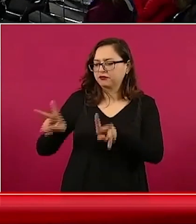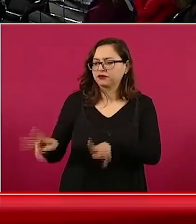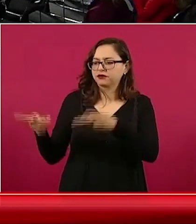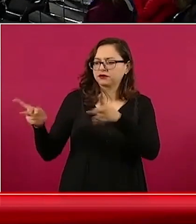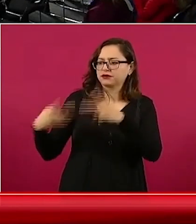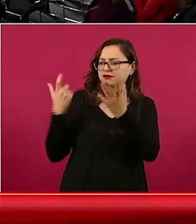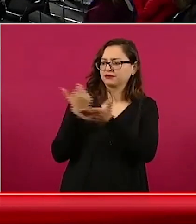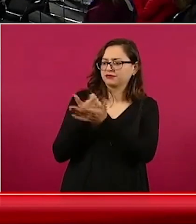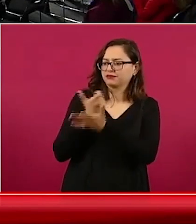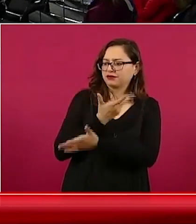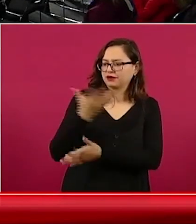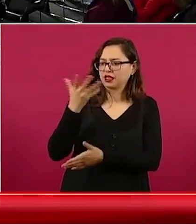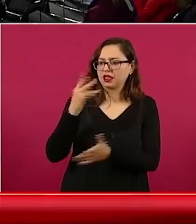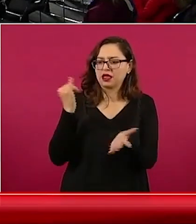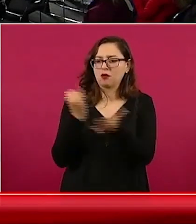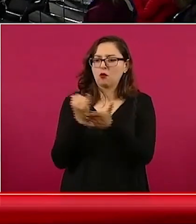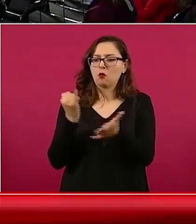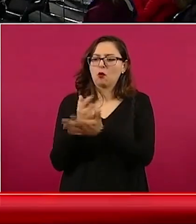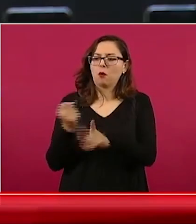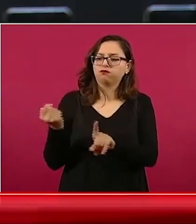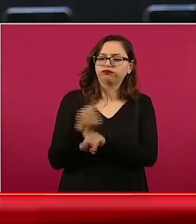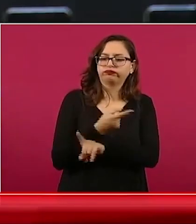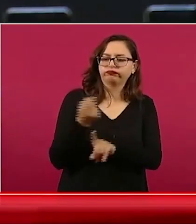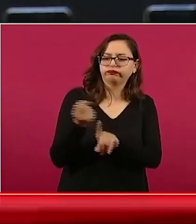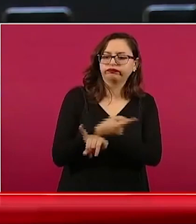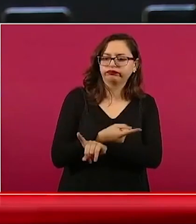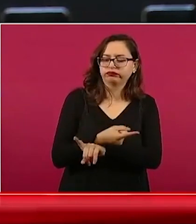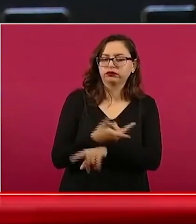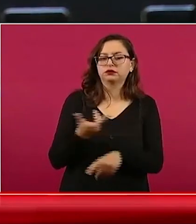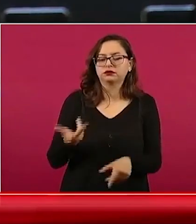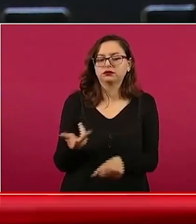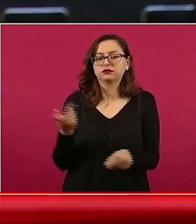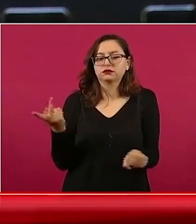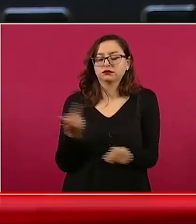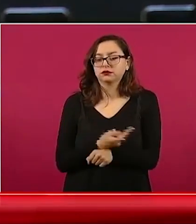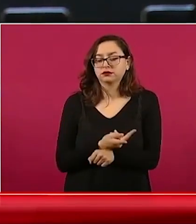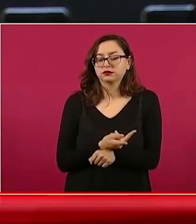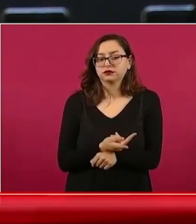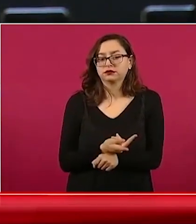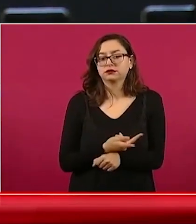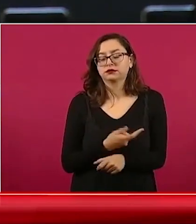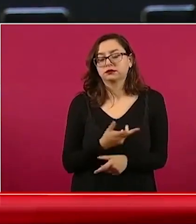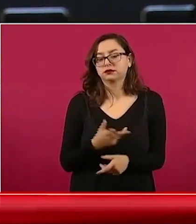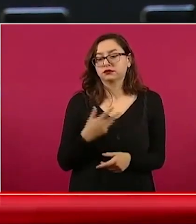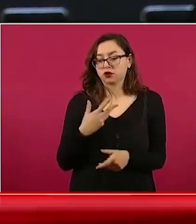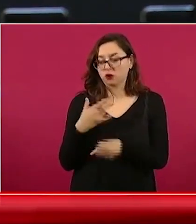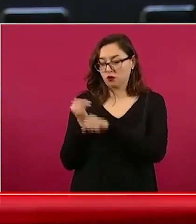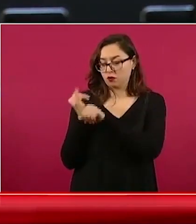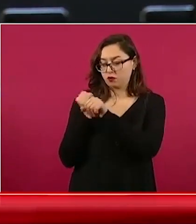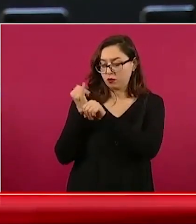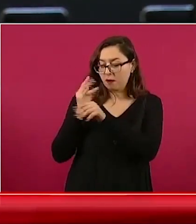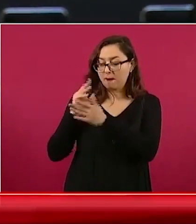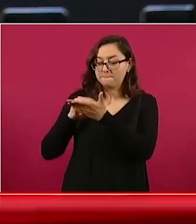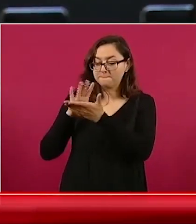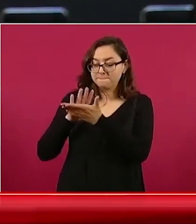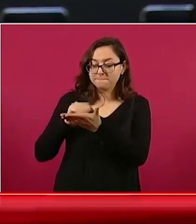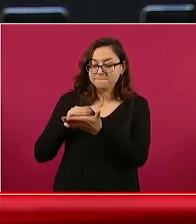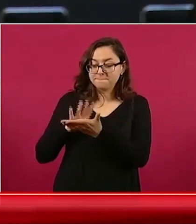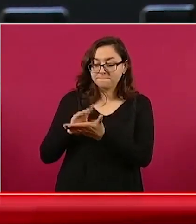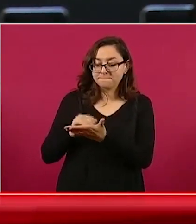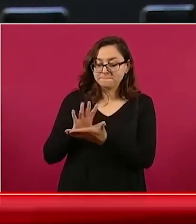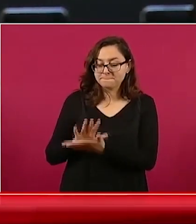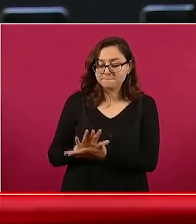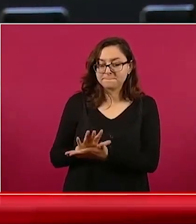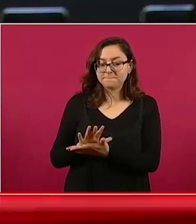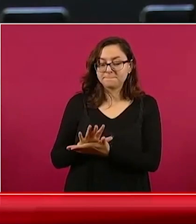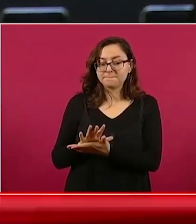de una red de promotores. El reportaje que logra documentar este hecho, el primer reportaje que logra documentar este